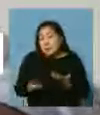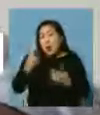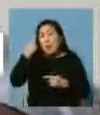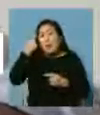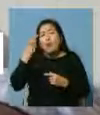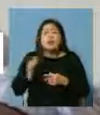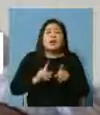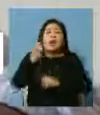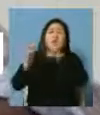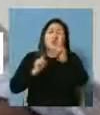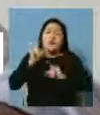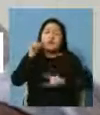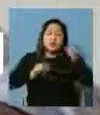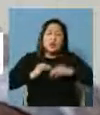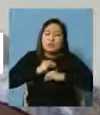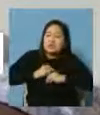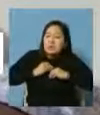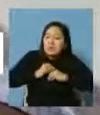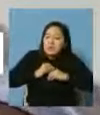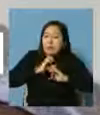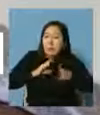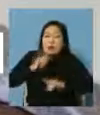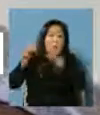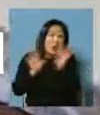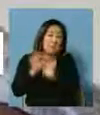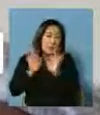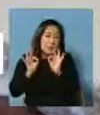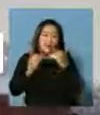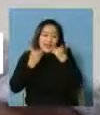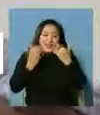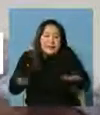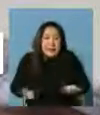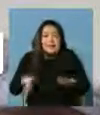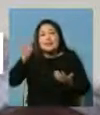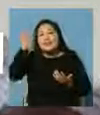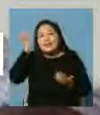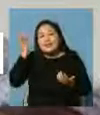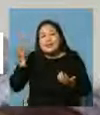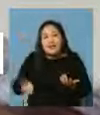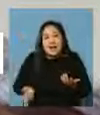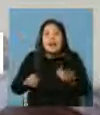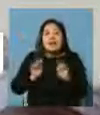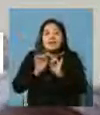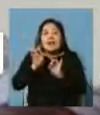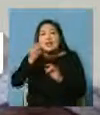algunas personas son más sensibles que otras? No se sabe. O sea, se sabe que hay